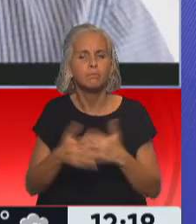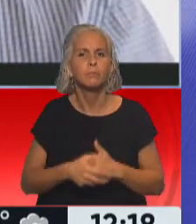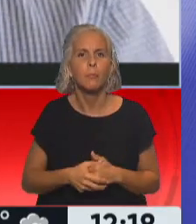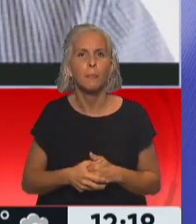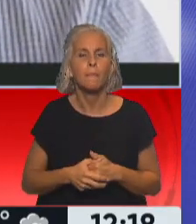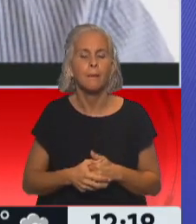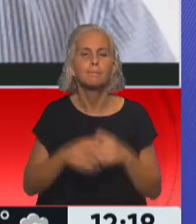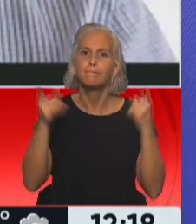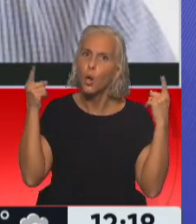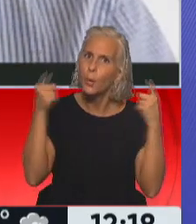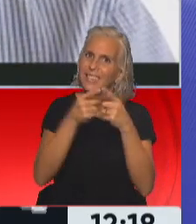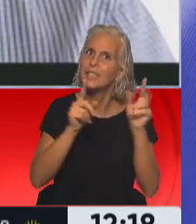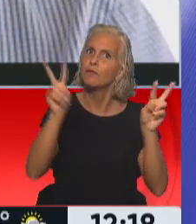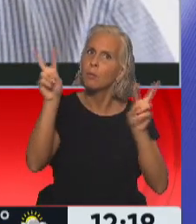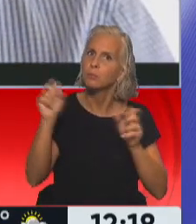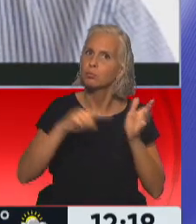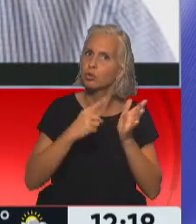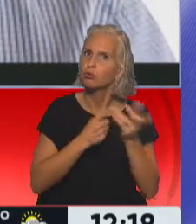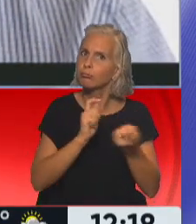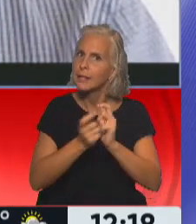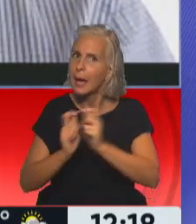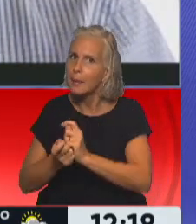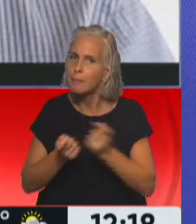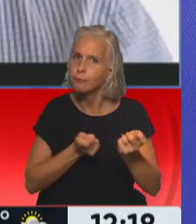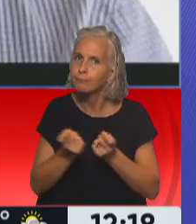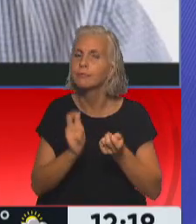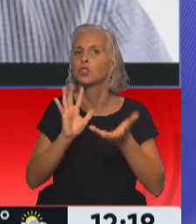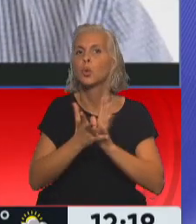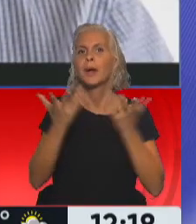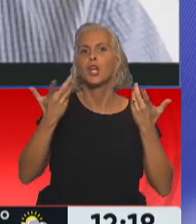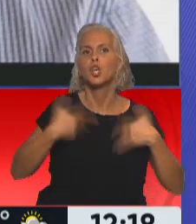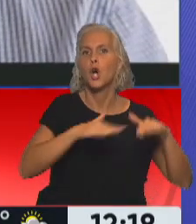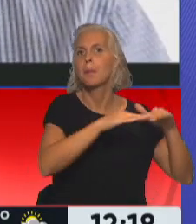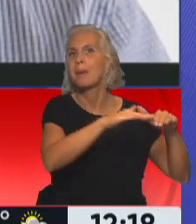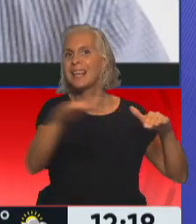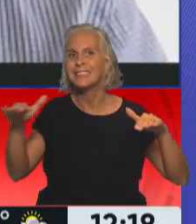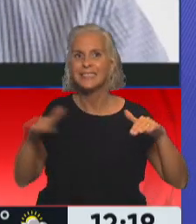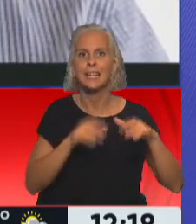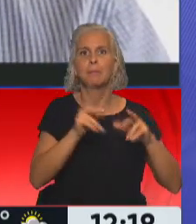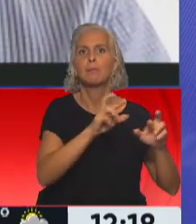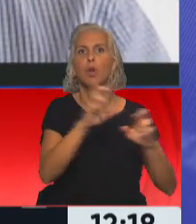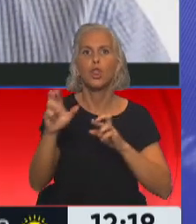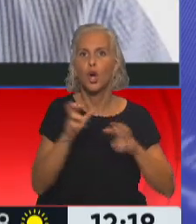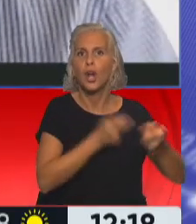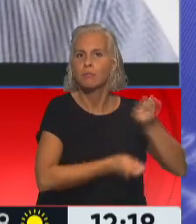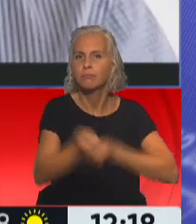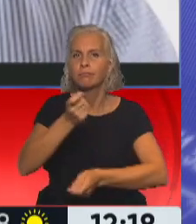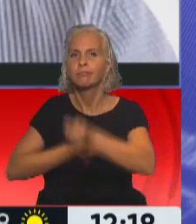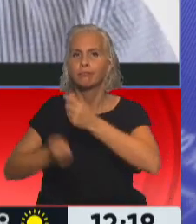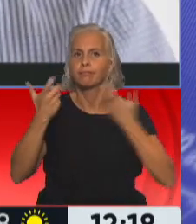El objetivo de todas estas medidas es tratar de, yo diría, de normalizar y tratar de generar un buen flujo de dólares hacia la economía